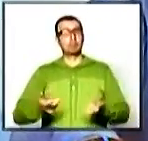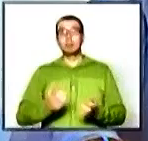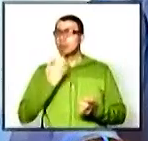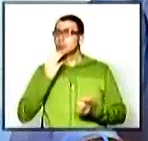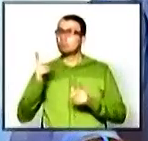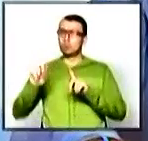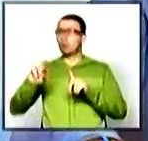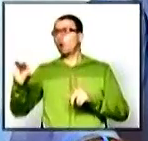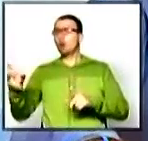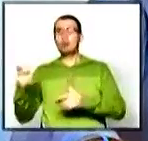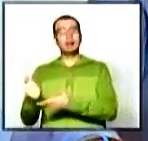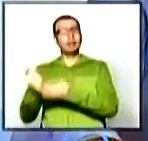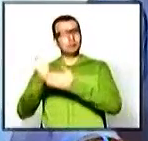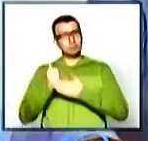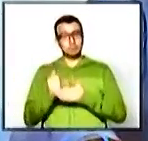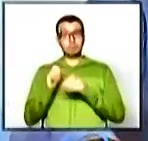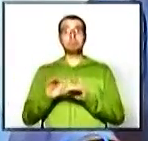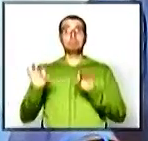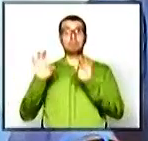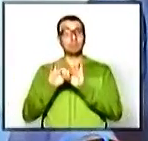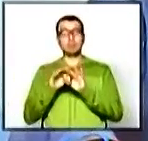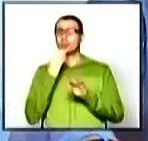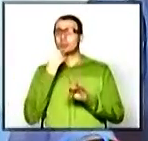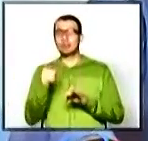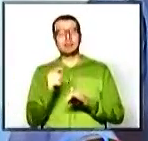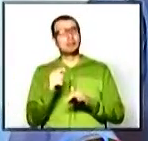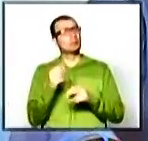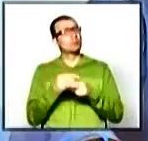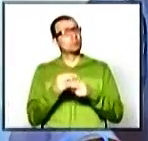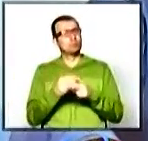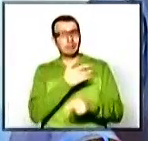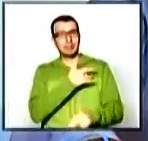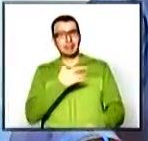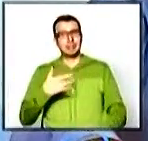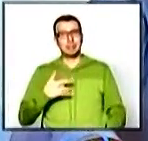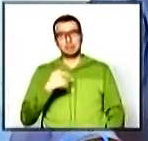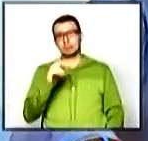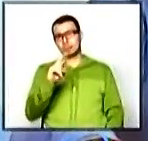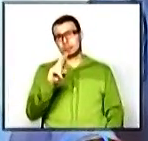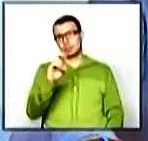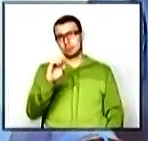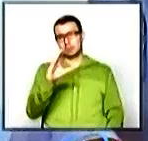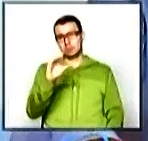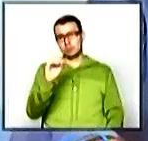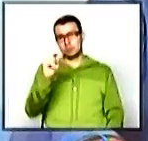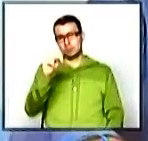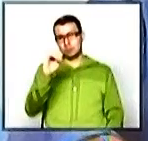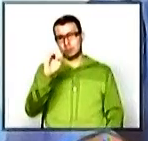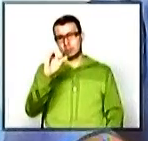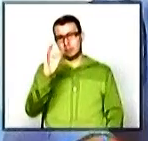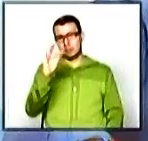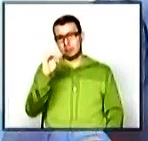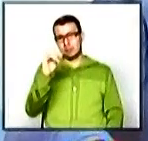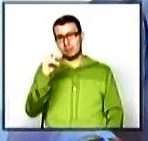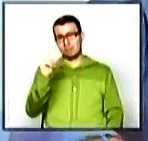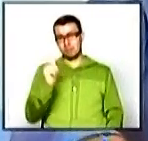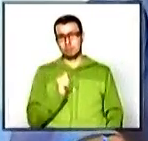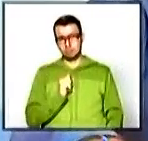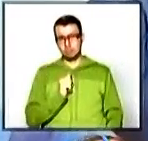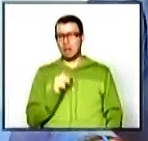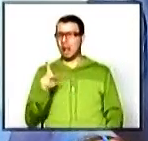en la medicina, que es la terapia reconectiva. Mucho se habla de la